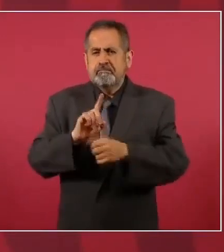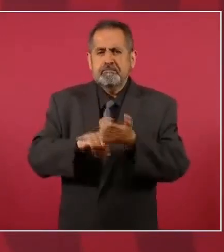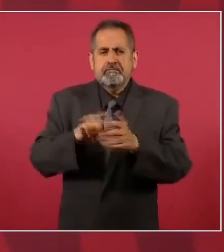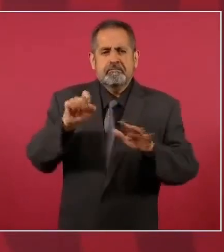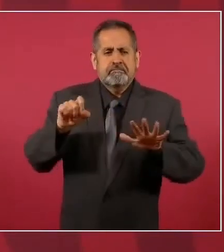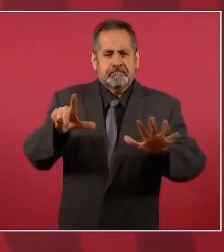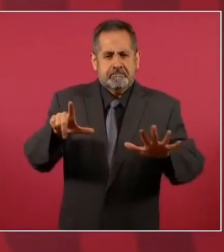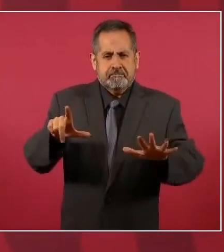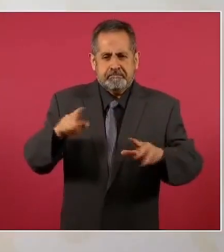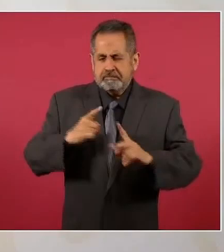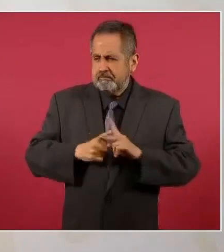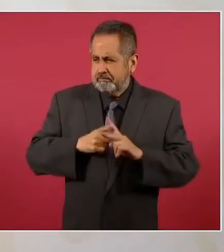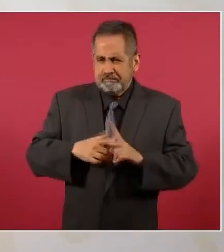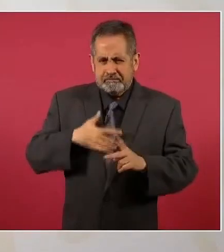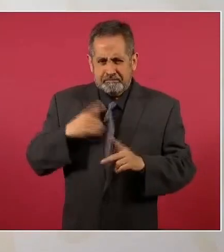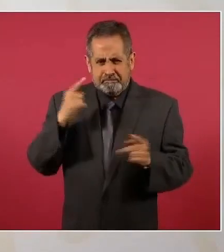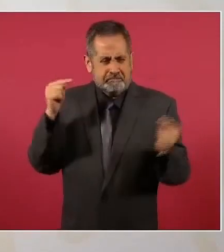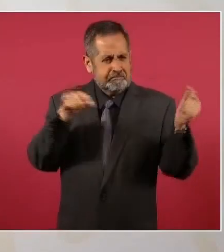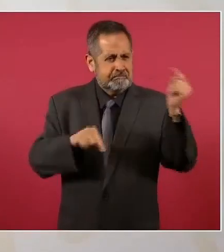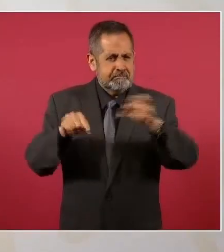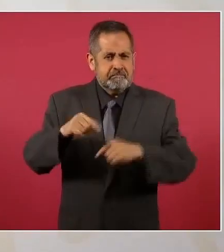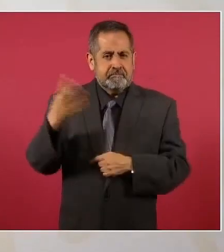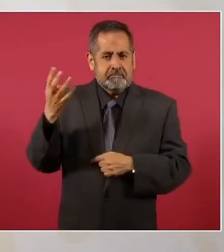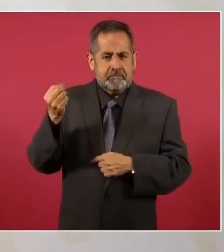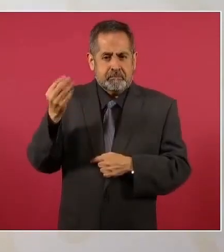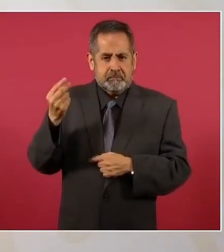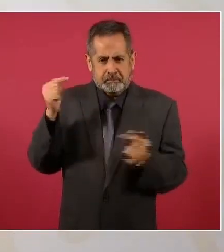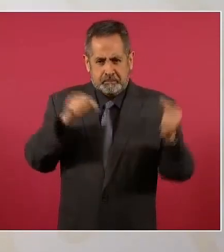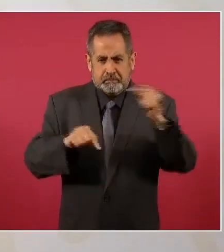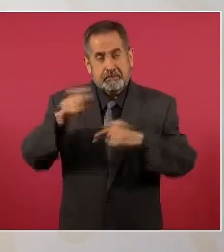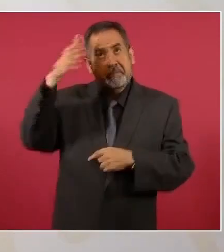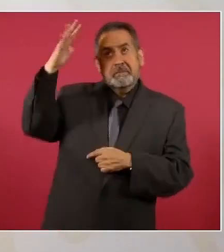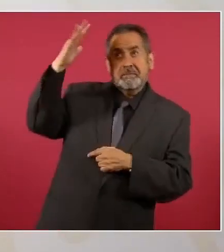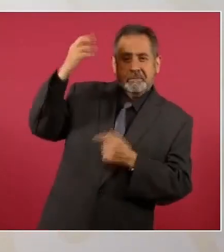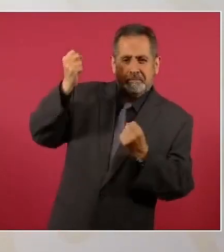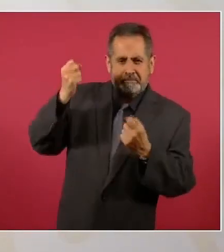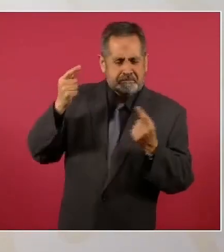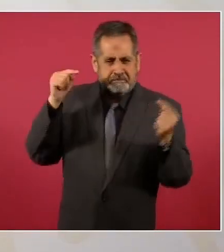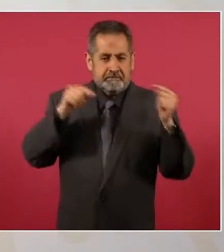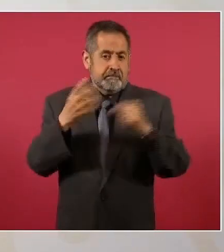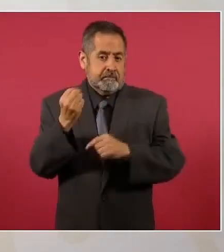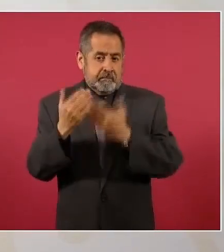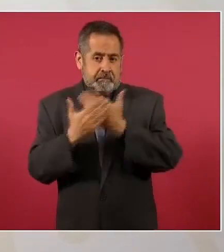vamos a empezar a reunir a las 9 para que no nos pegue mucho el sol,